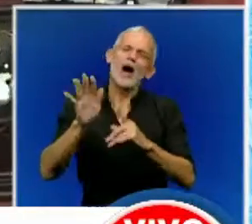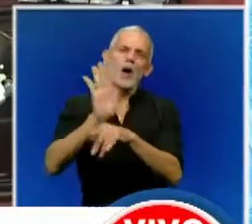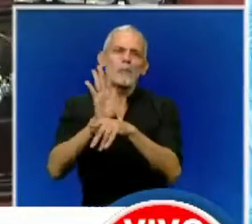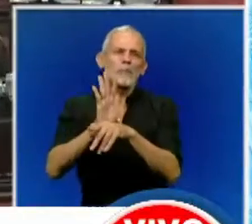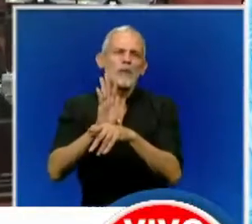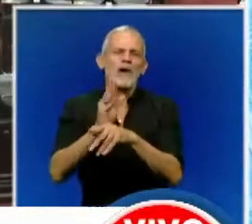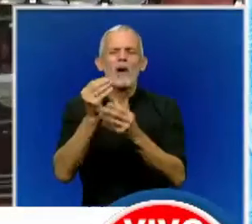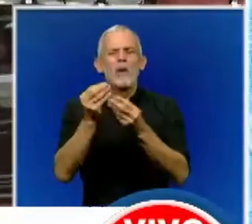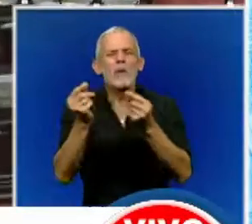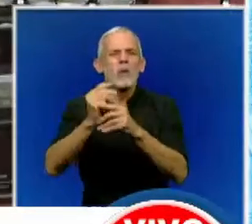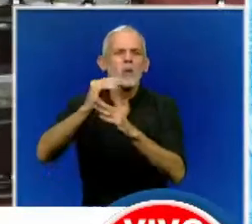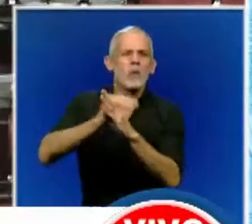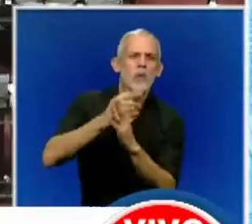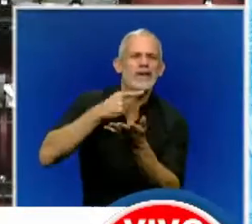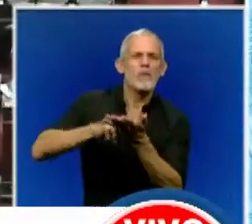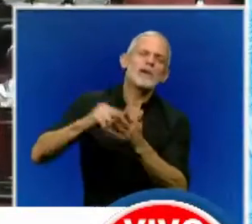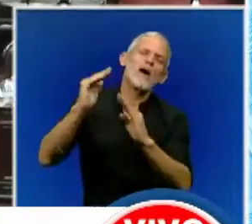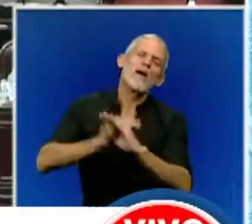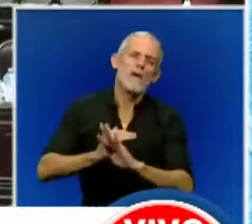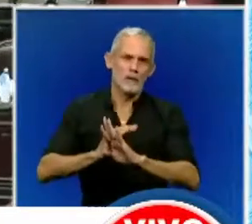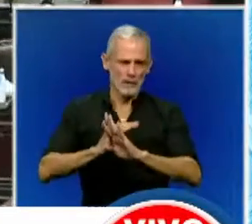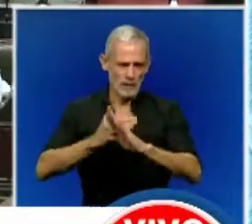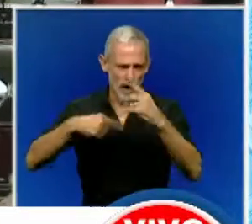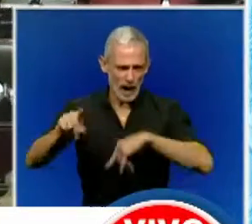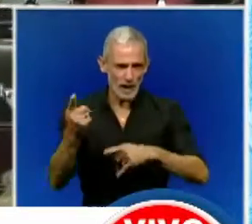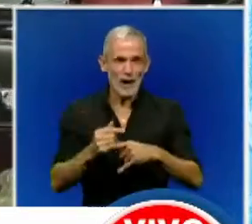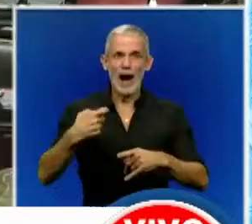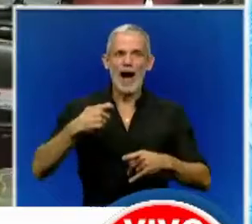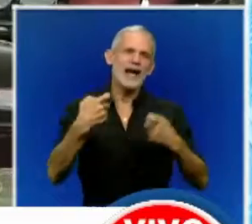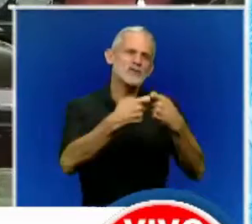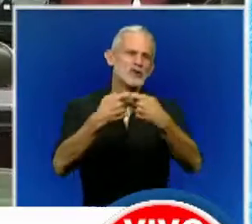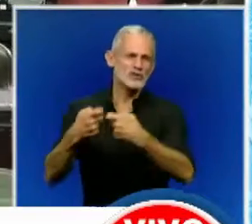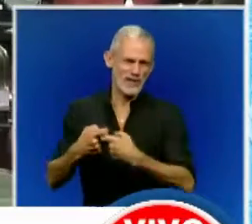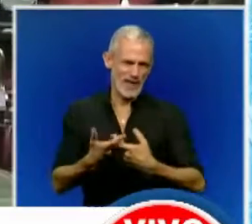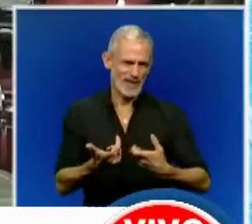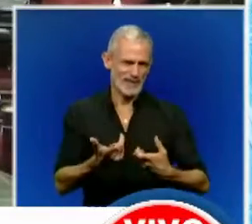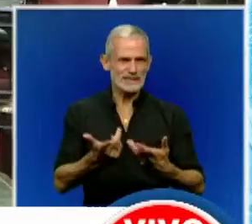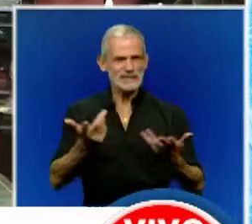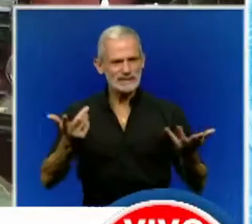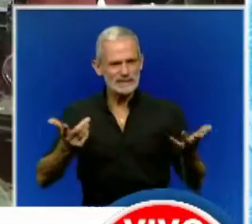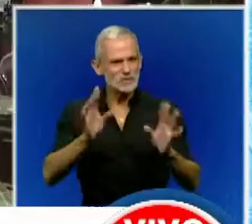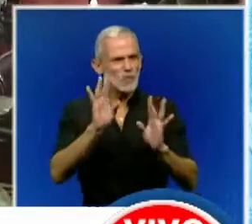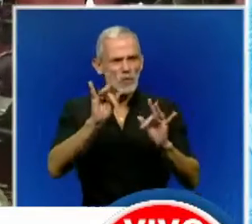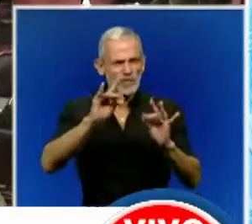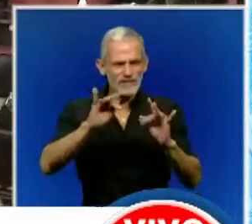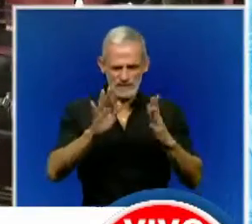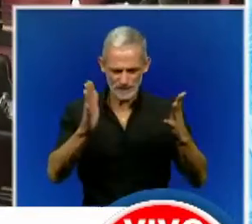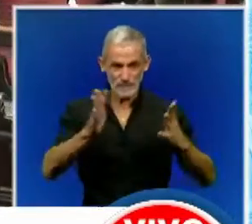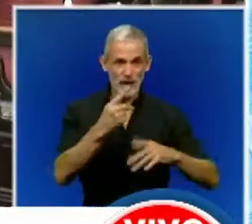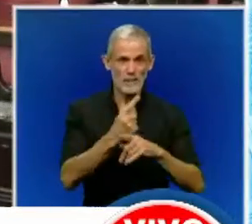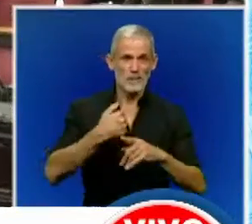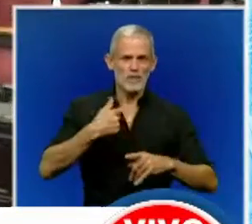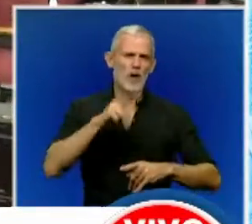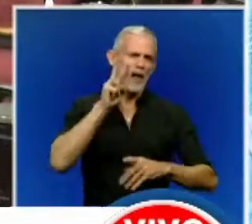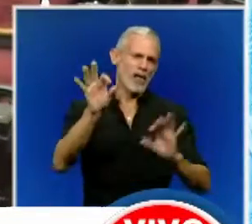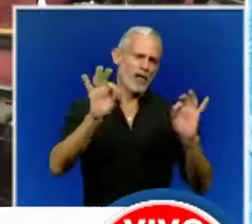impositiva, también vestían falsamente a las sociedades. Entonces, es muy difícil, primero porque no nos vemos,